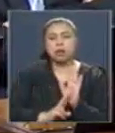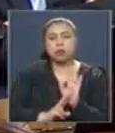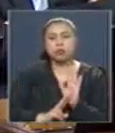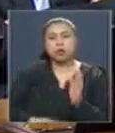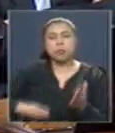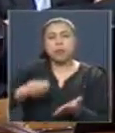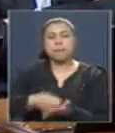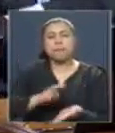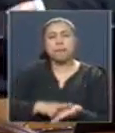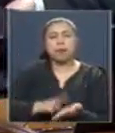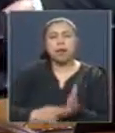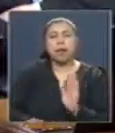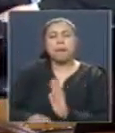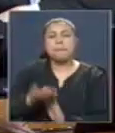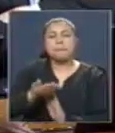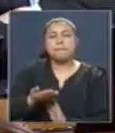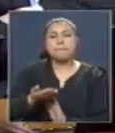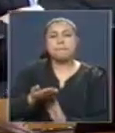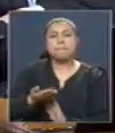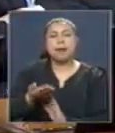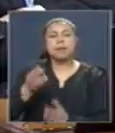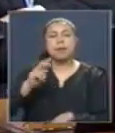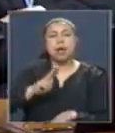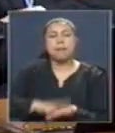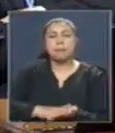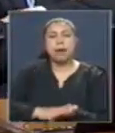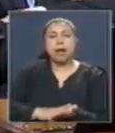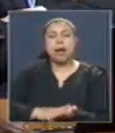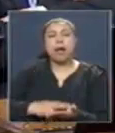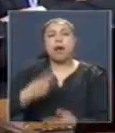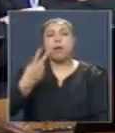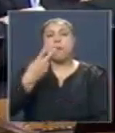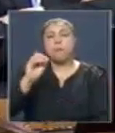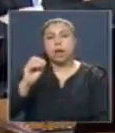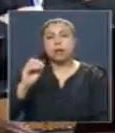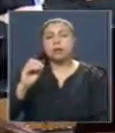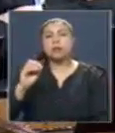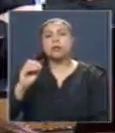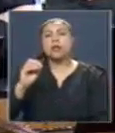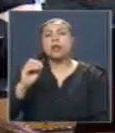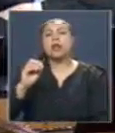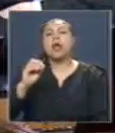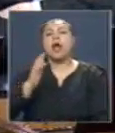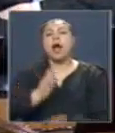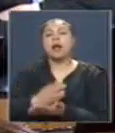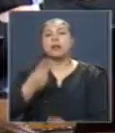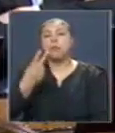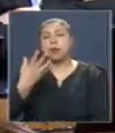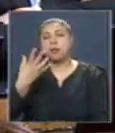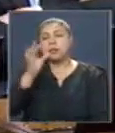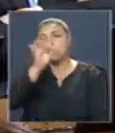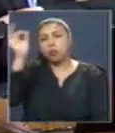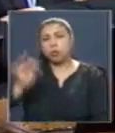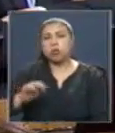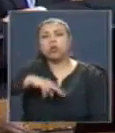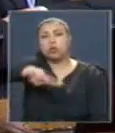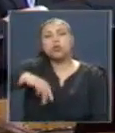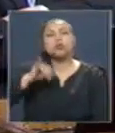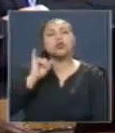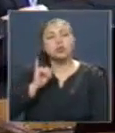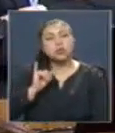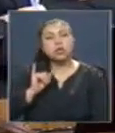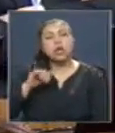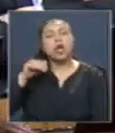los impuestos a las empresas de un 20 a un 25%. Nosotros sí votamos para